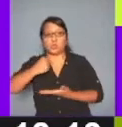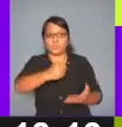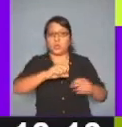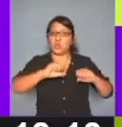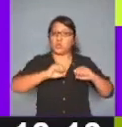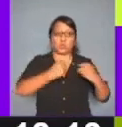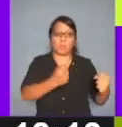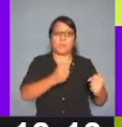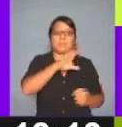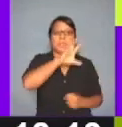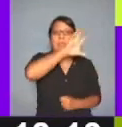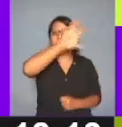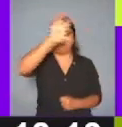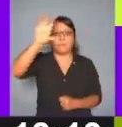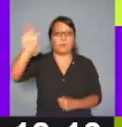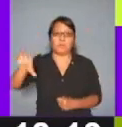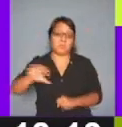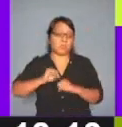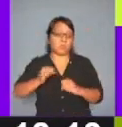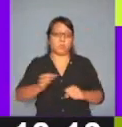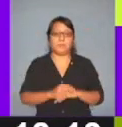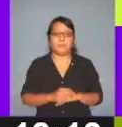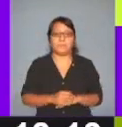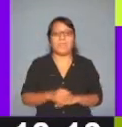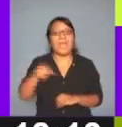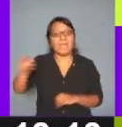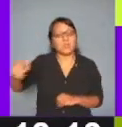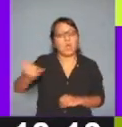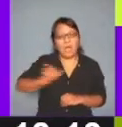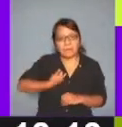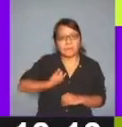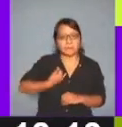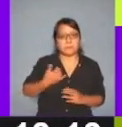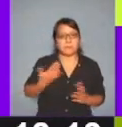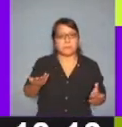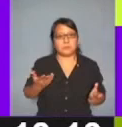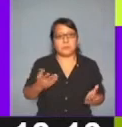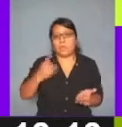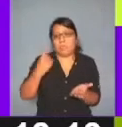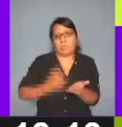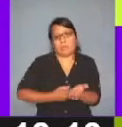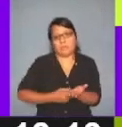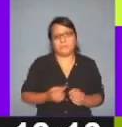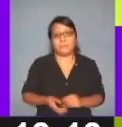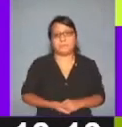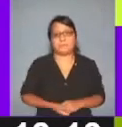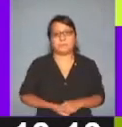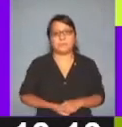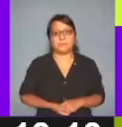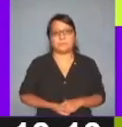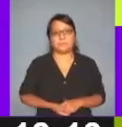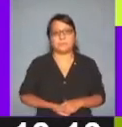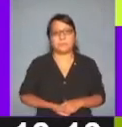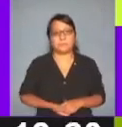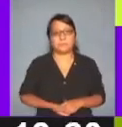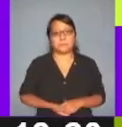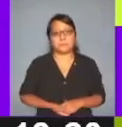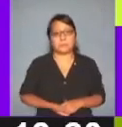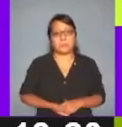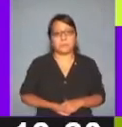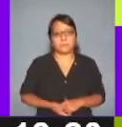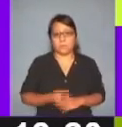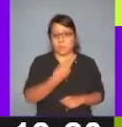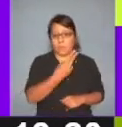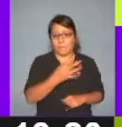Esa fue la medida digamos y có lo definieron que estos últimos 20